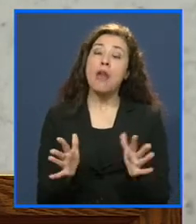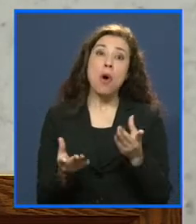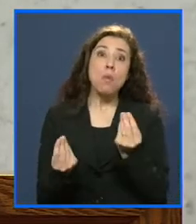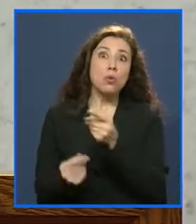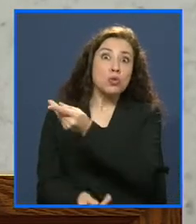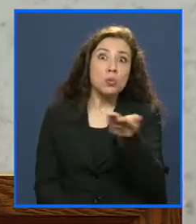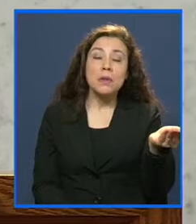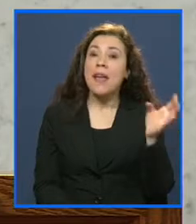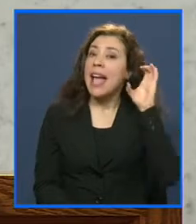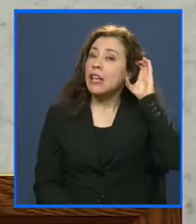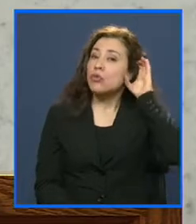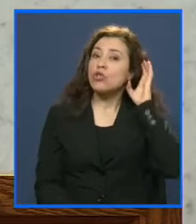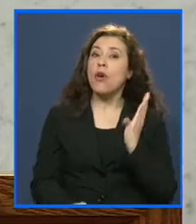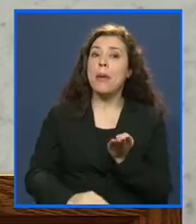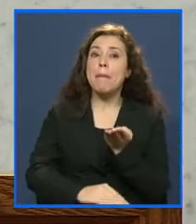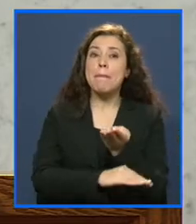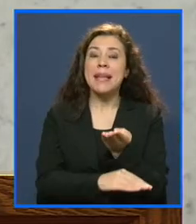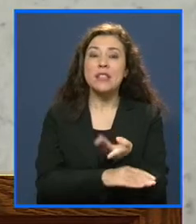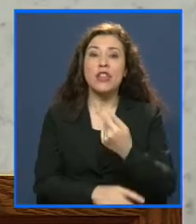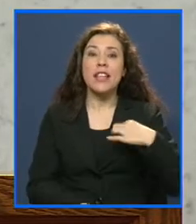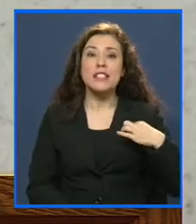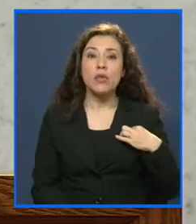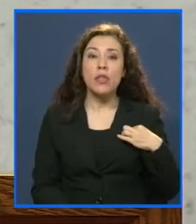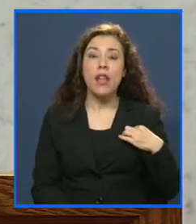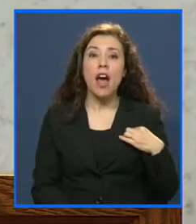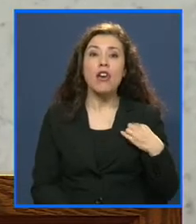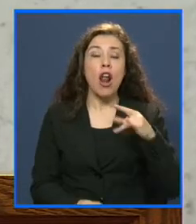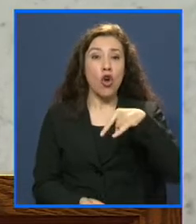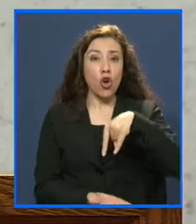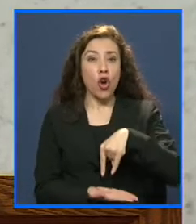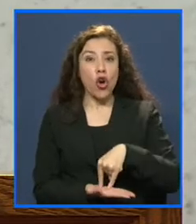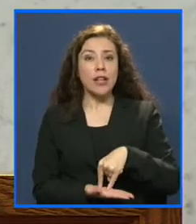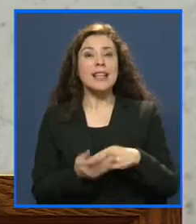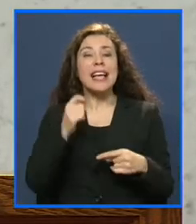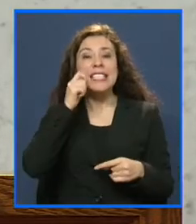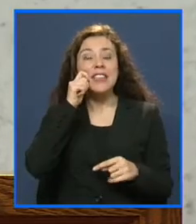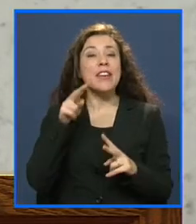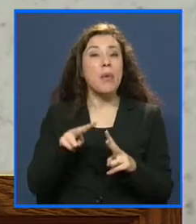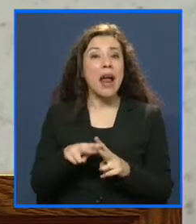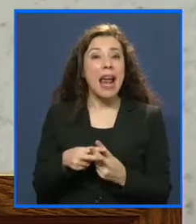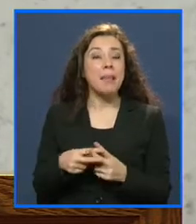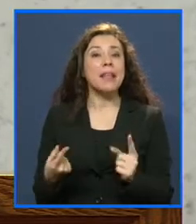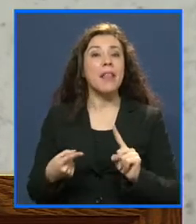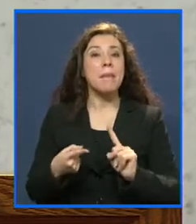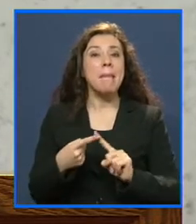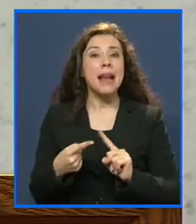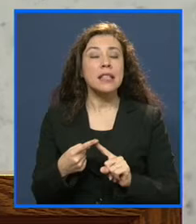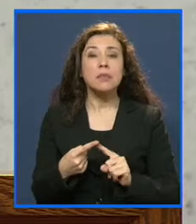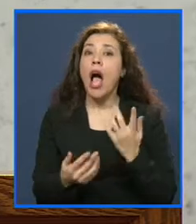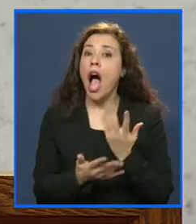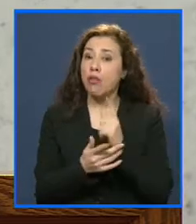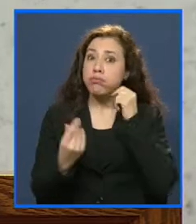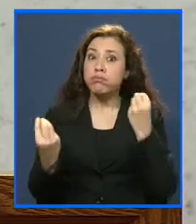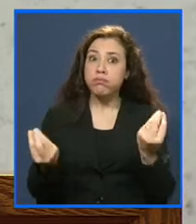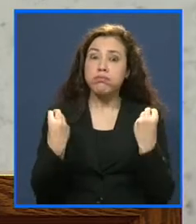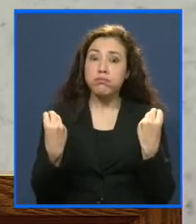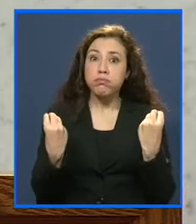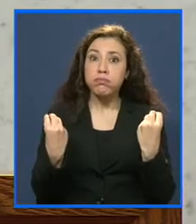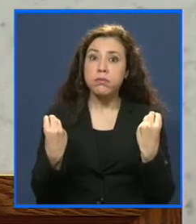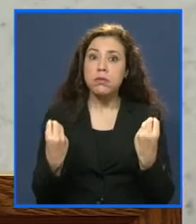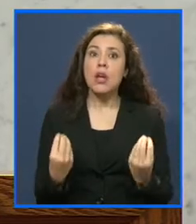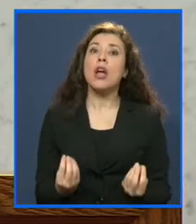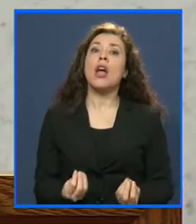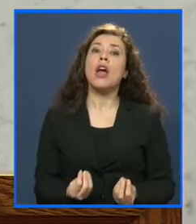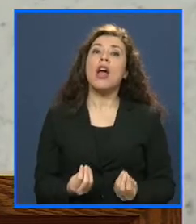escuchado sobre las peticiones ciudadanas a los parlamentos se trata de un instrumento de participación que ha tenido éxito y bastante